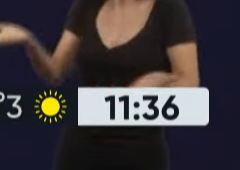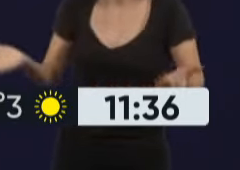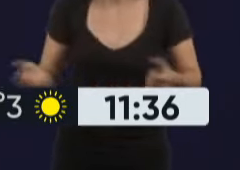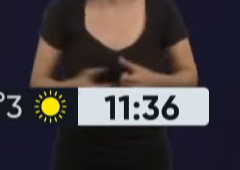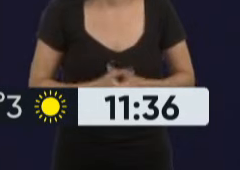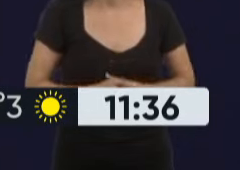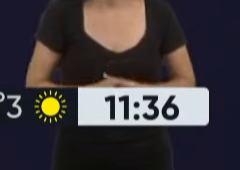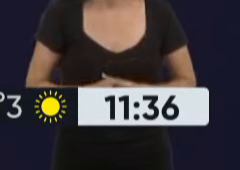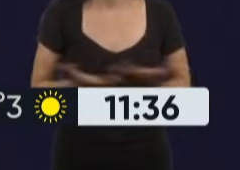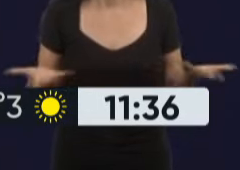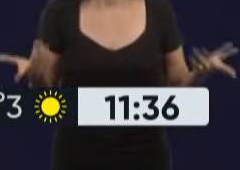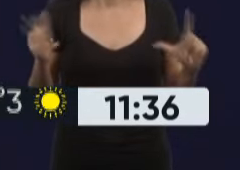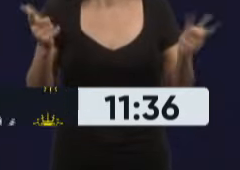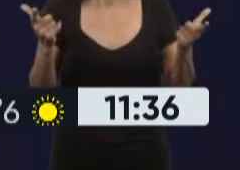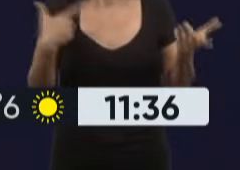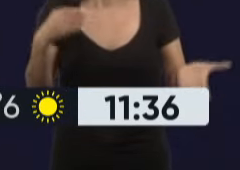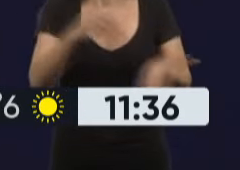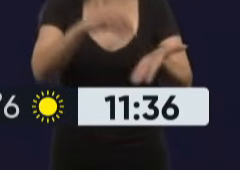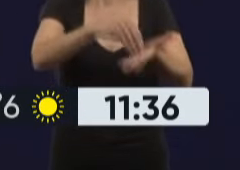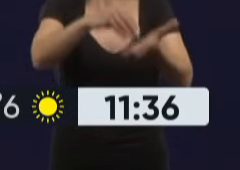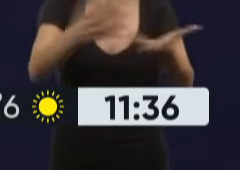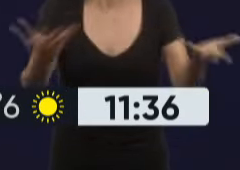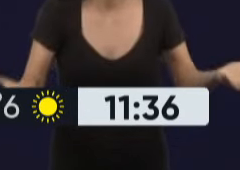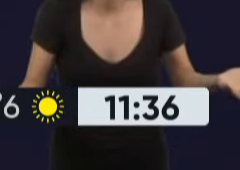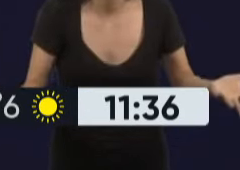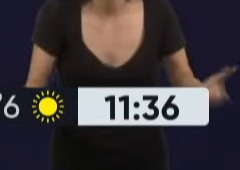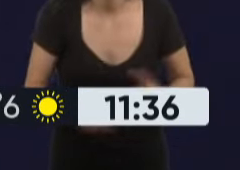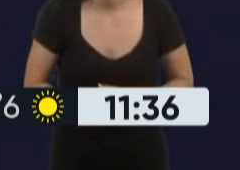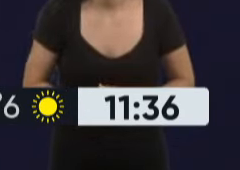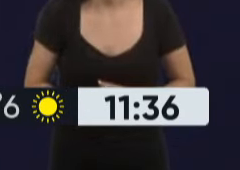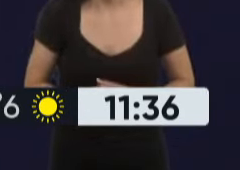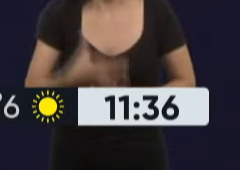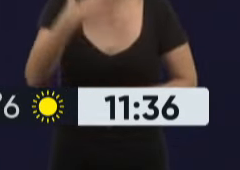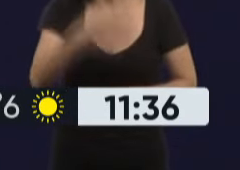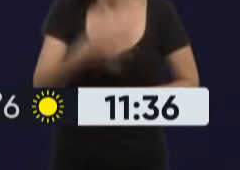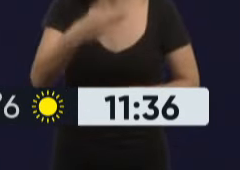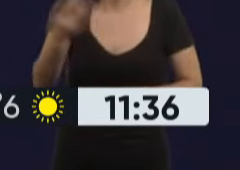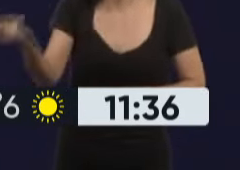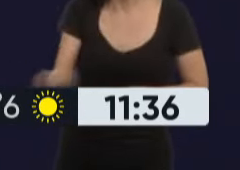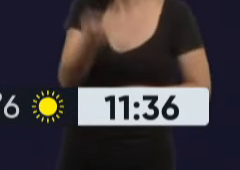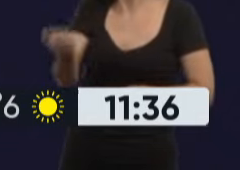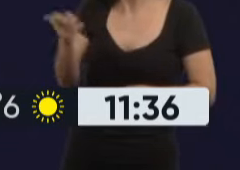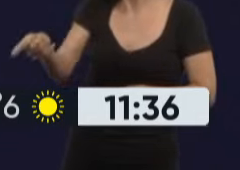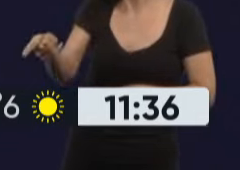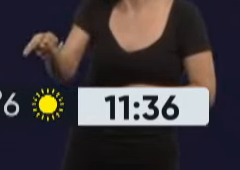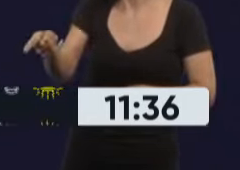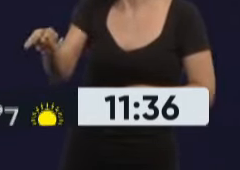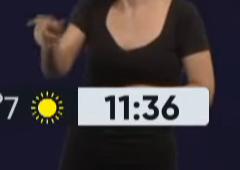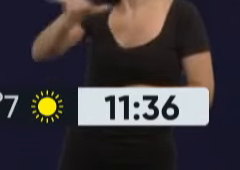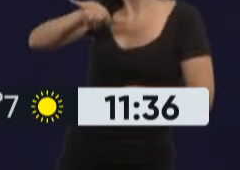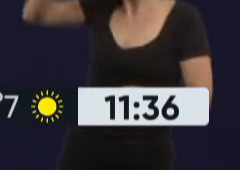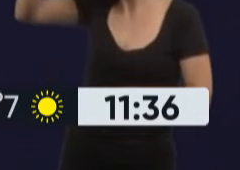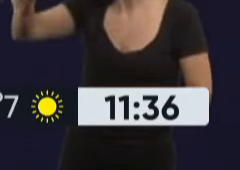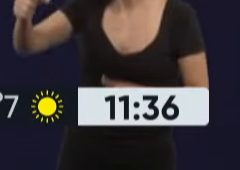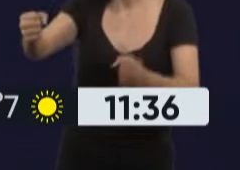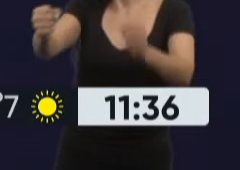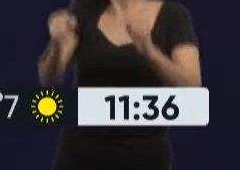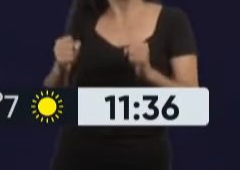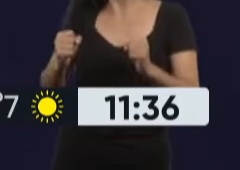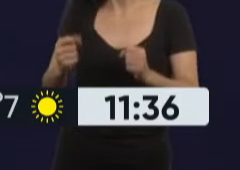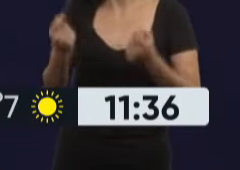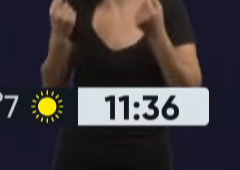eh No tengo mucho más para decir la verdad es que lo único que han hecho es complicarle la vida a la gente complicar